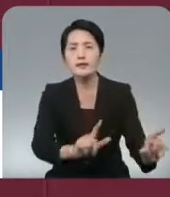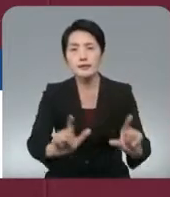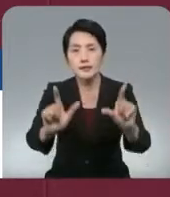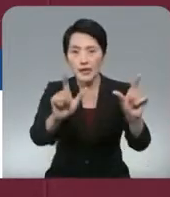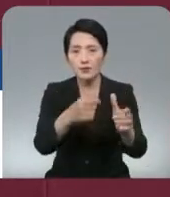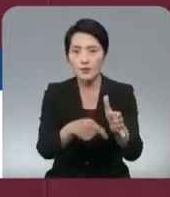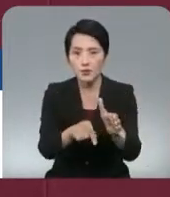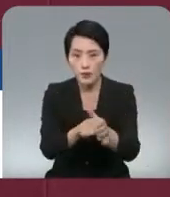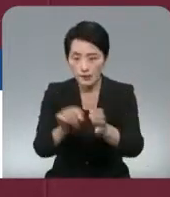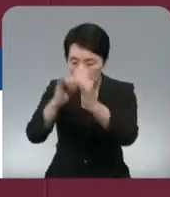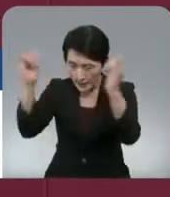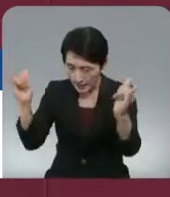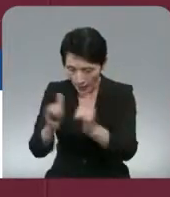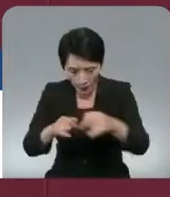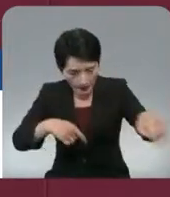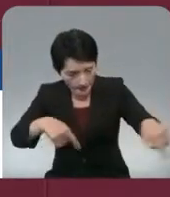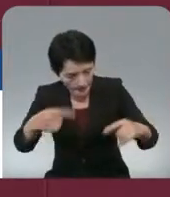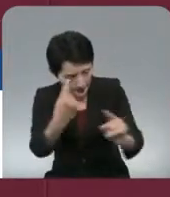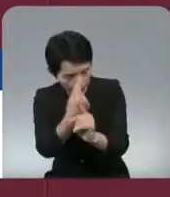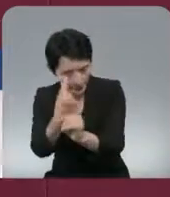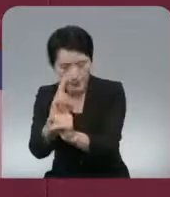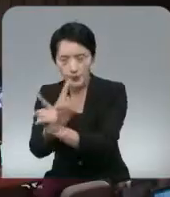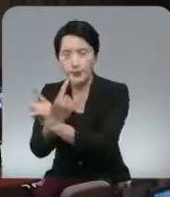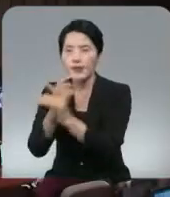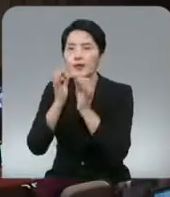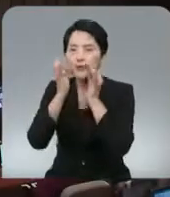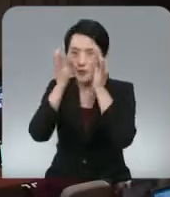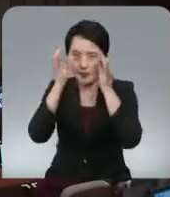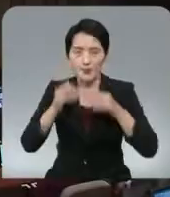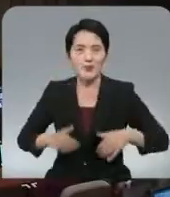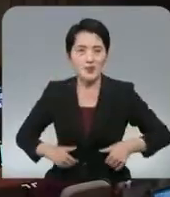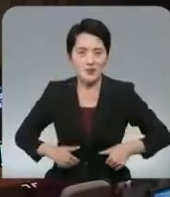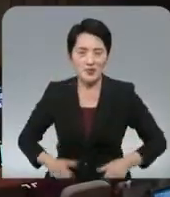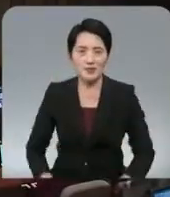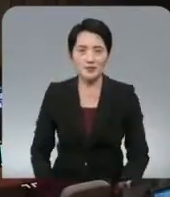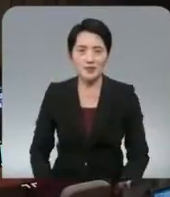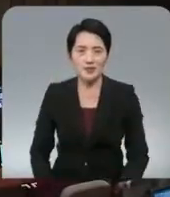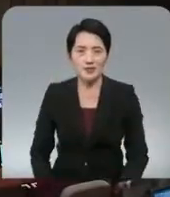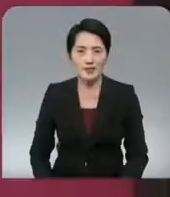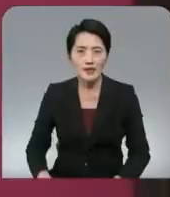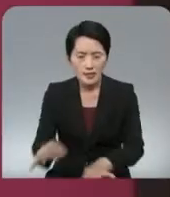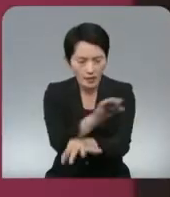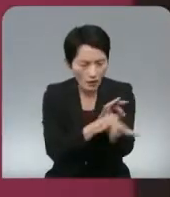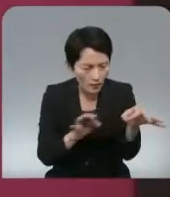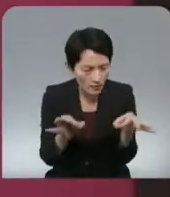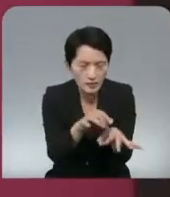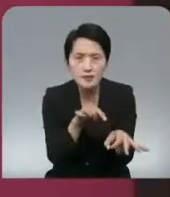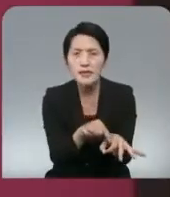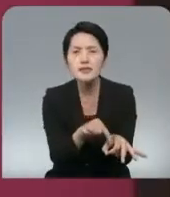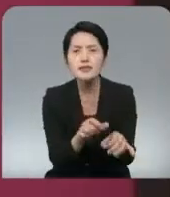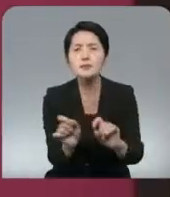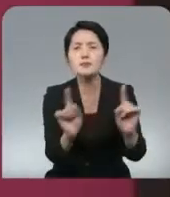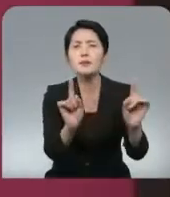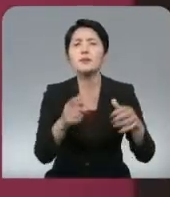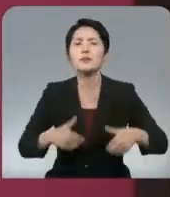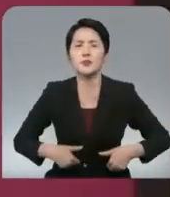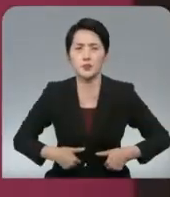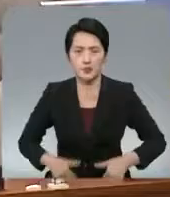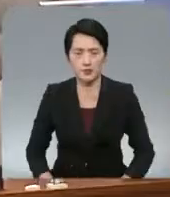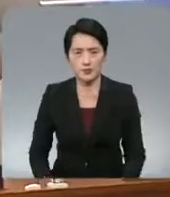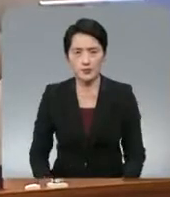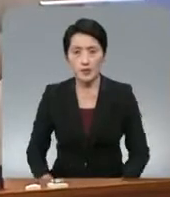y democratización de los últimos 30 años declaró que su objetivo es que la política siempre Esperanza entre la población